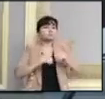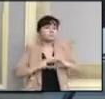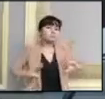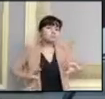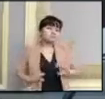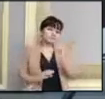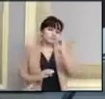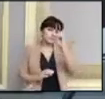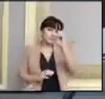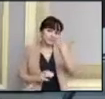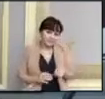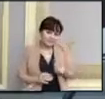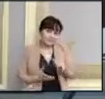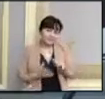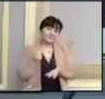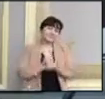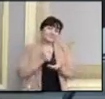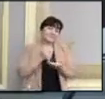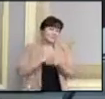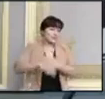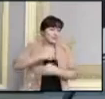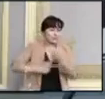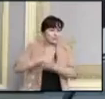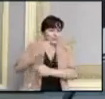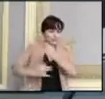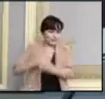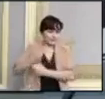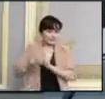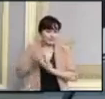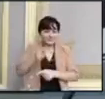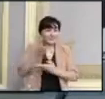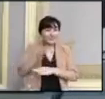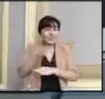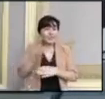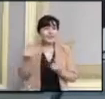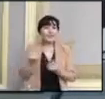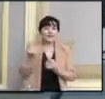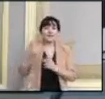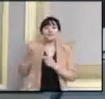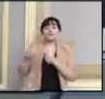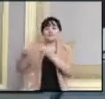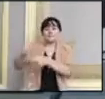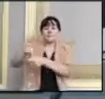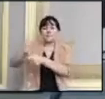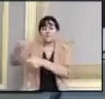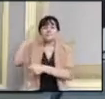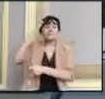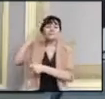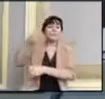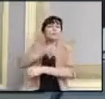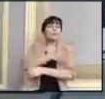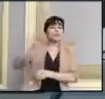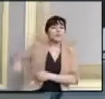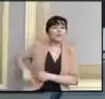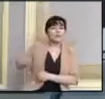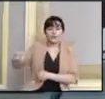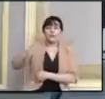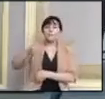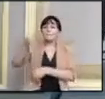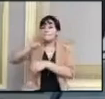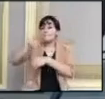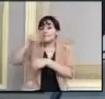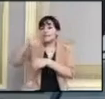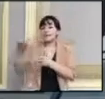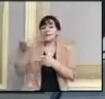abstenciones aprobado en todos sus términos el dictamen con minuta de decreto por el que se autoriza Al titular del ejecutivo del Estado la enajenación de un